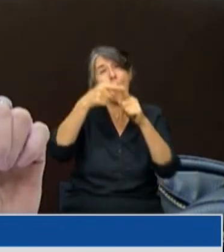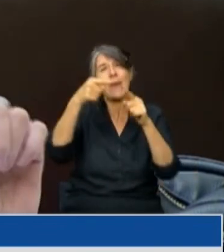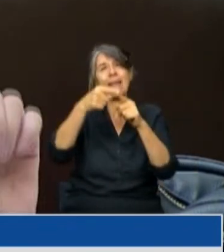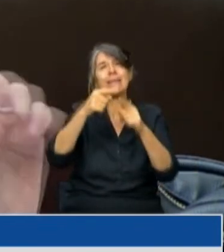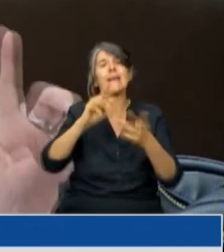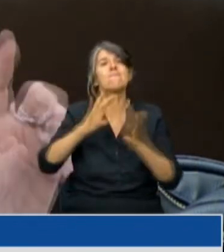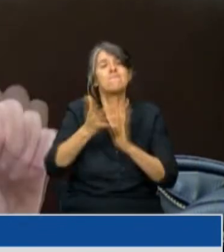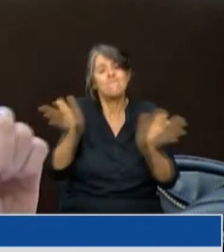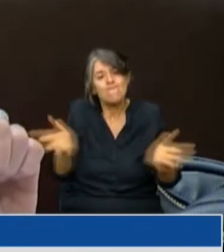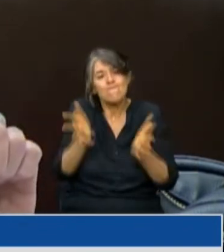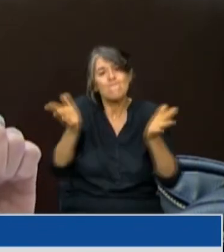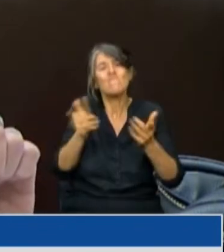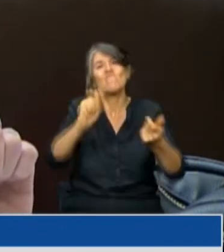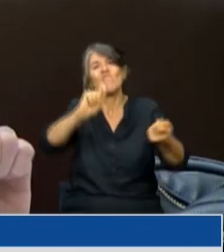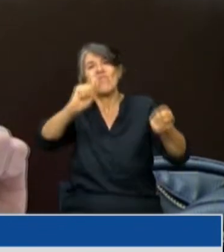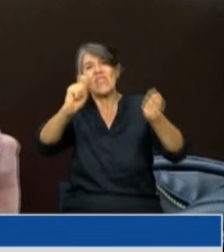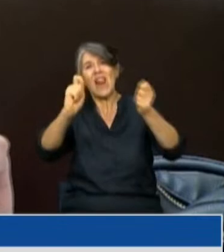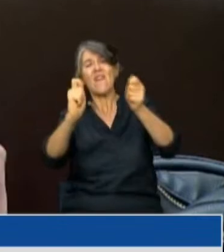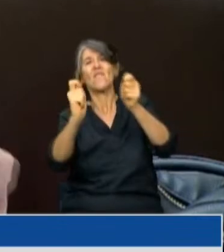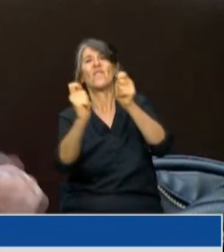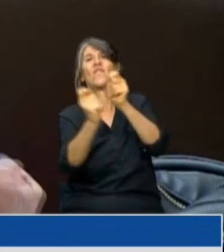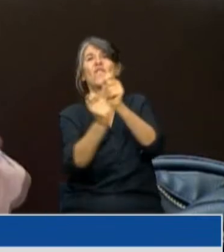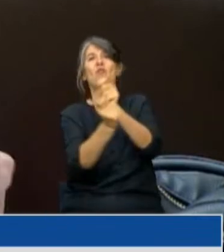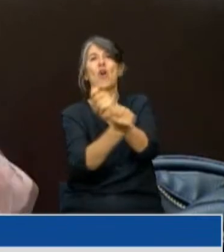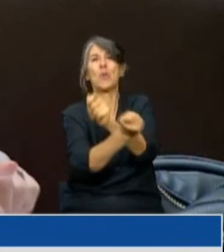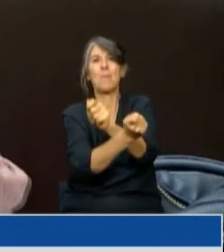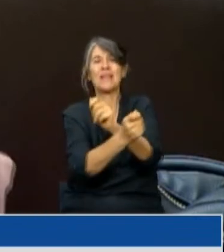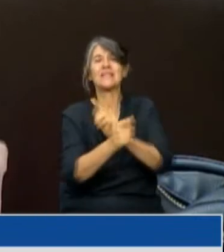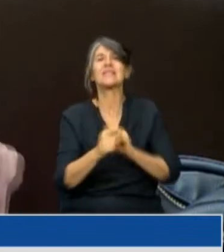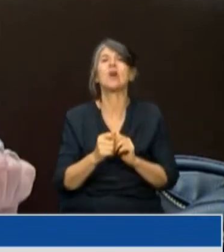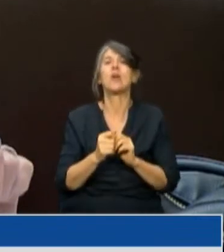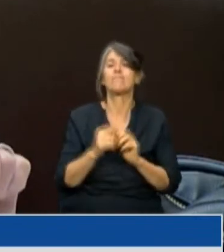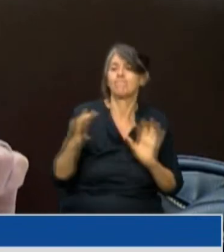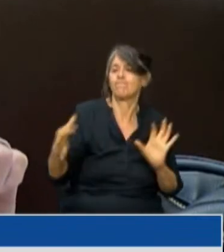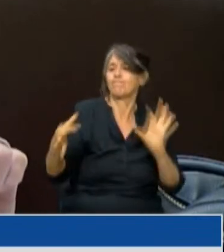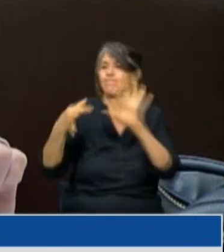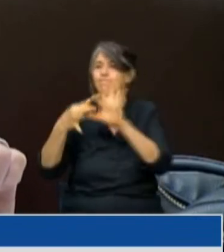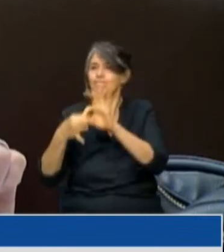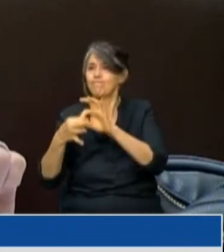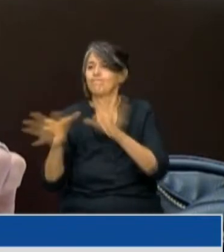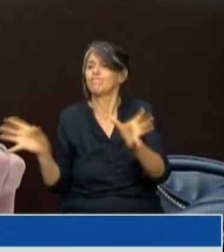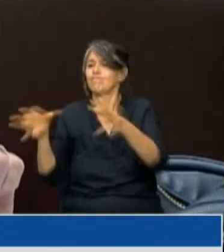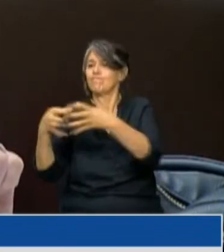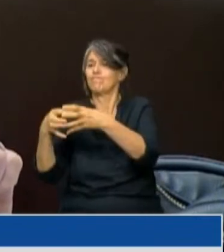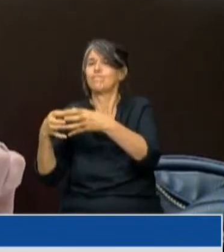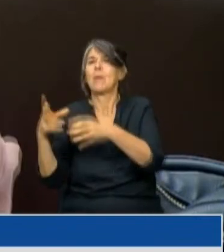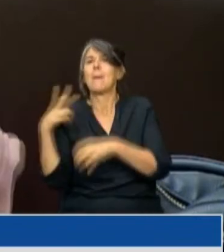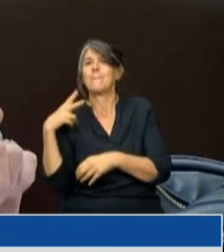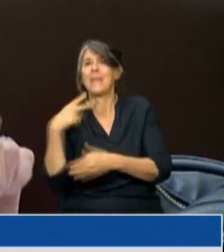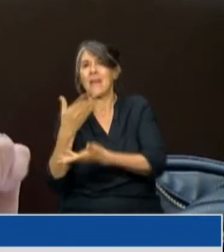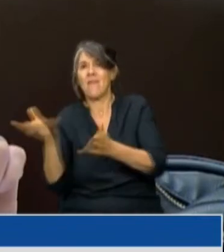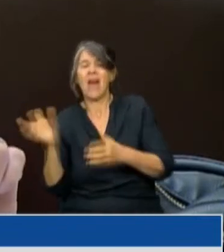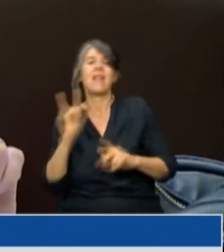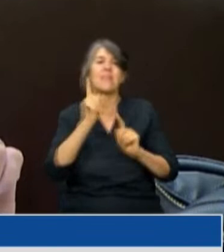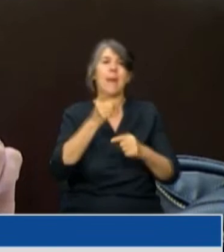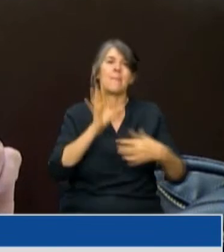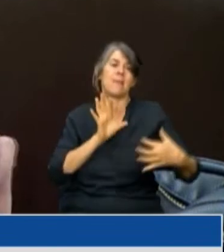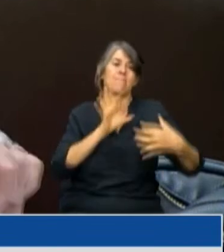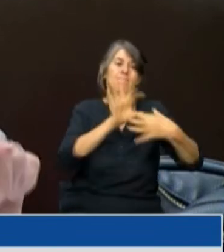impulsan transformaciones a alianzas públicas y privadas. Para poder